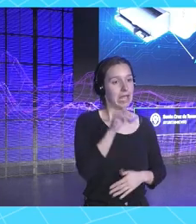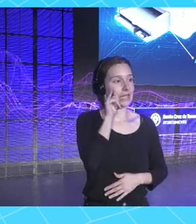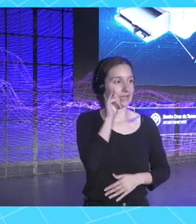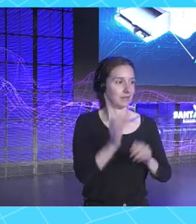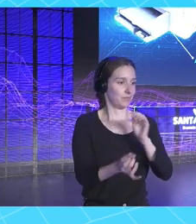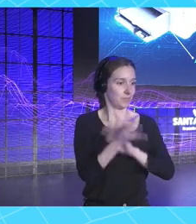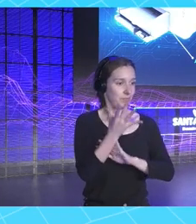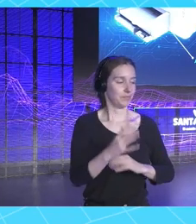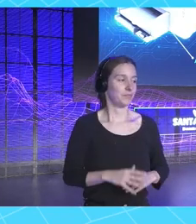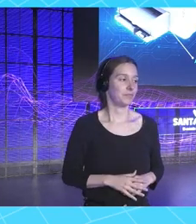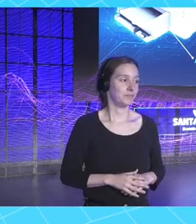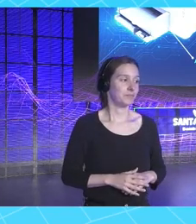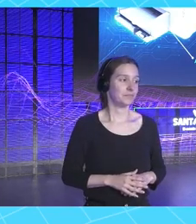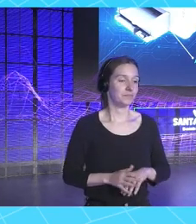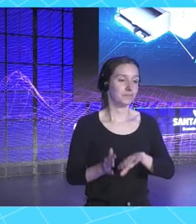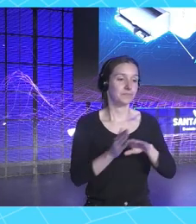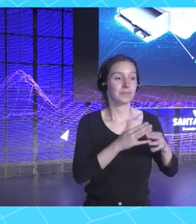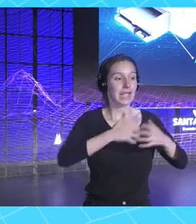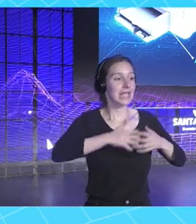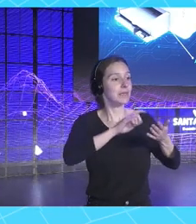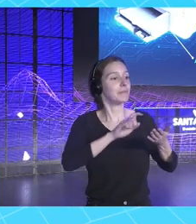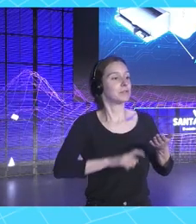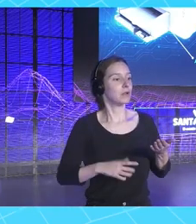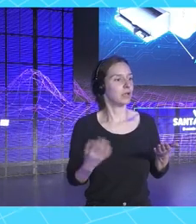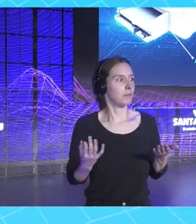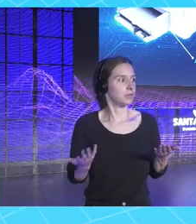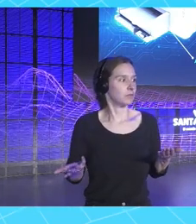las impresoras qué pasa con las impresoras